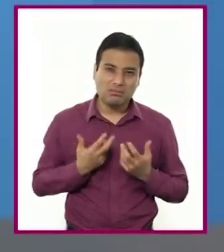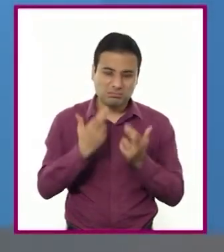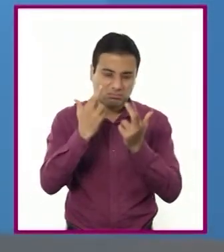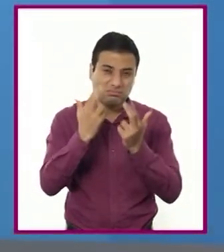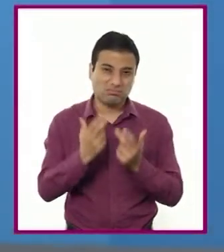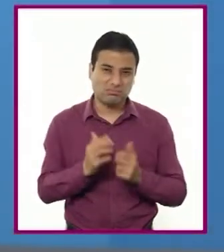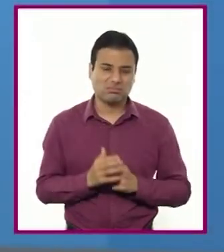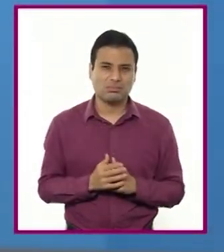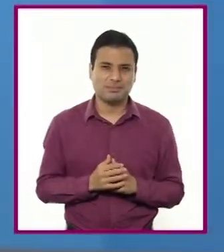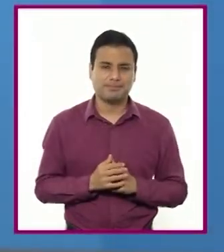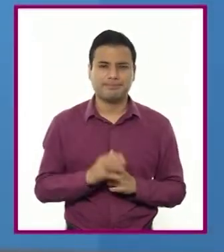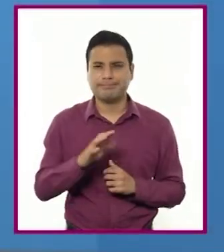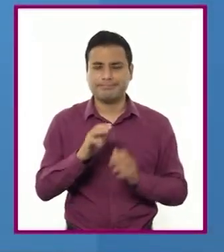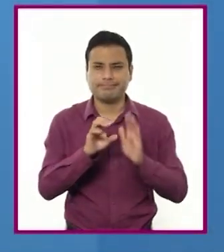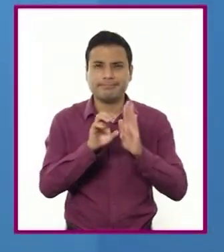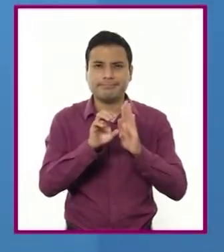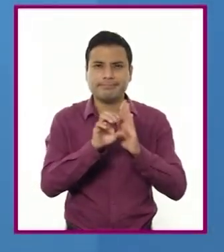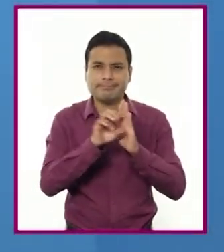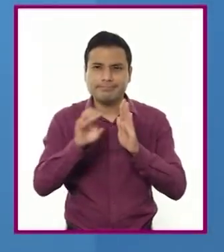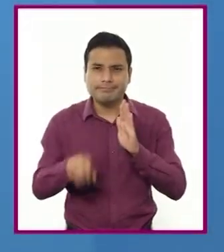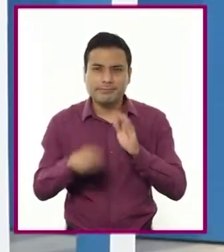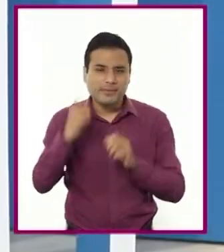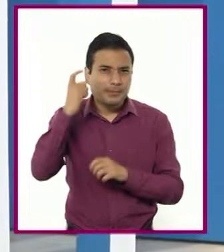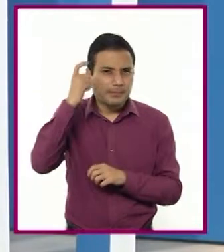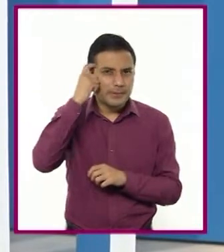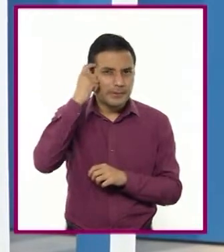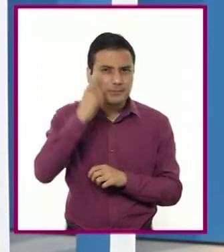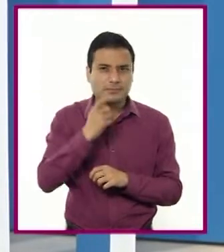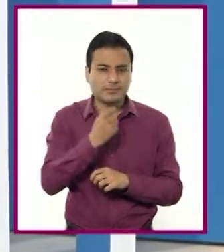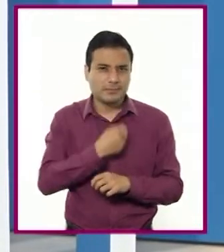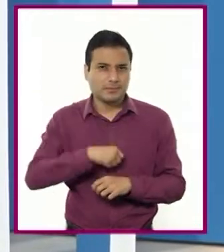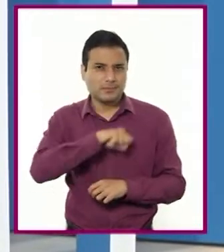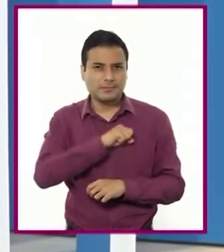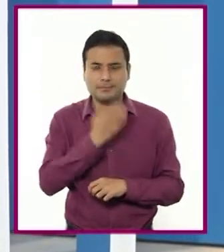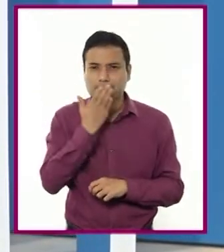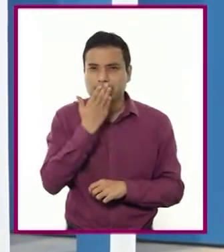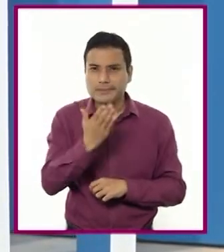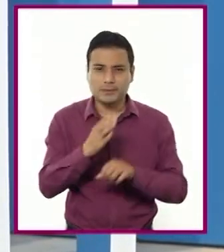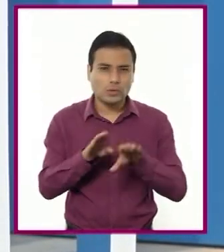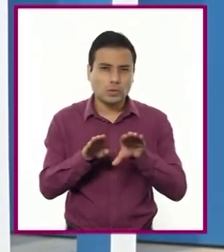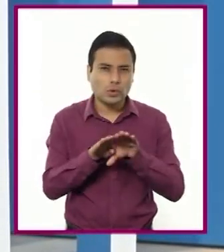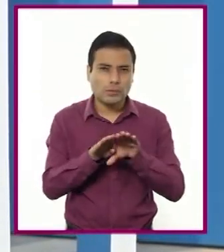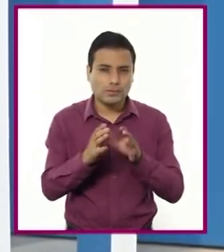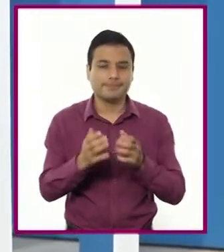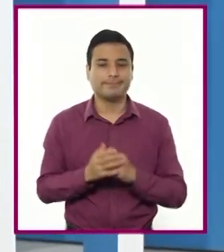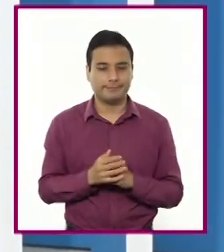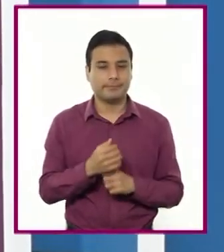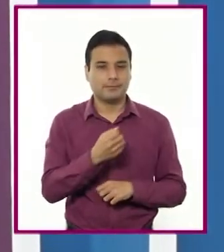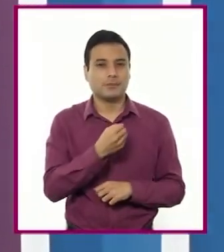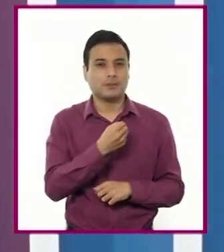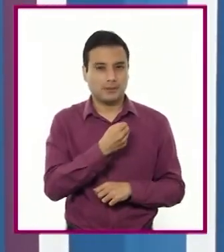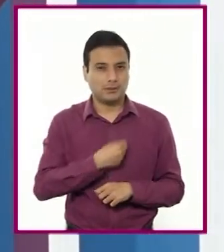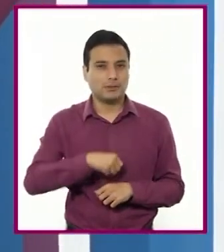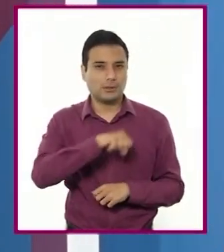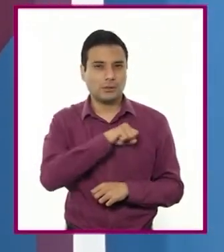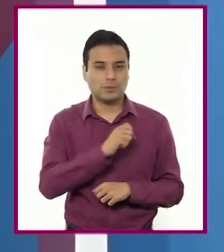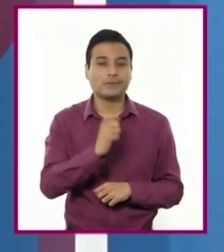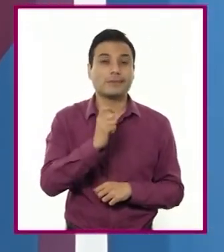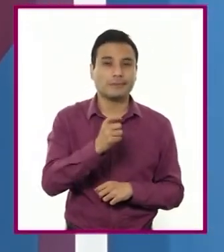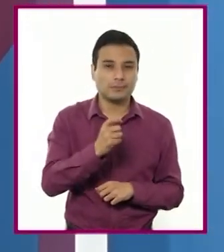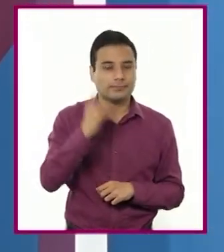Maestra, ¿qué sucede con el bienestar mental? La otra esfera de la salud es la del bienestar